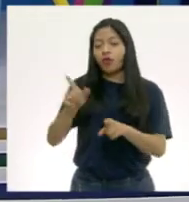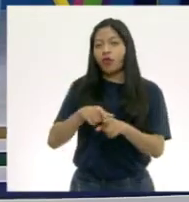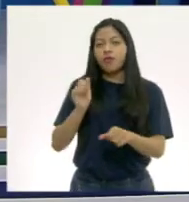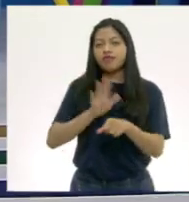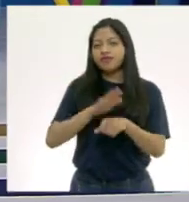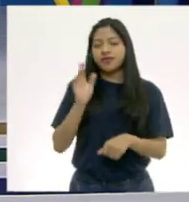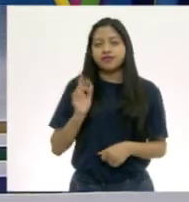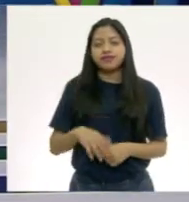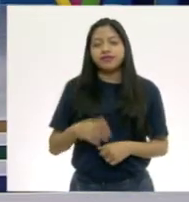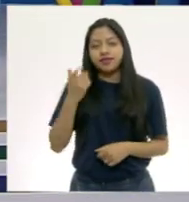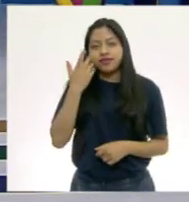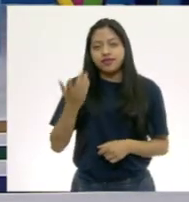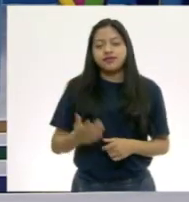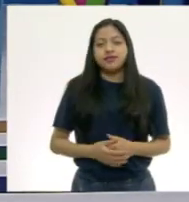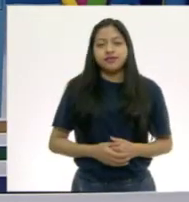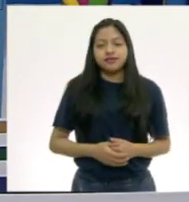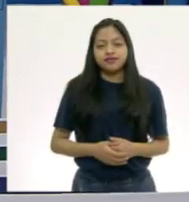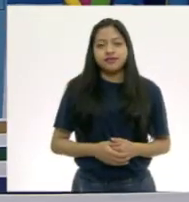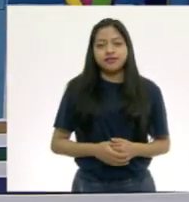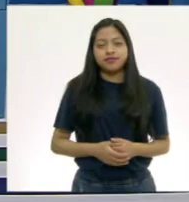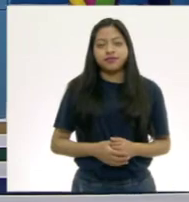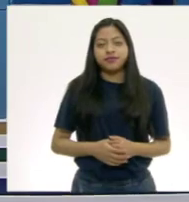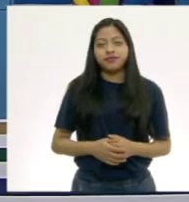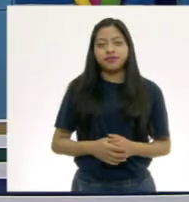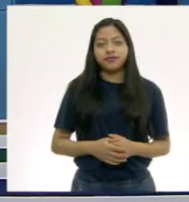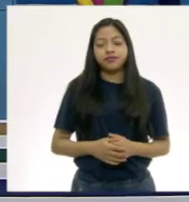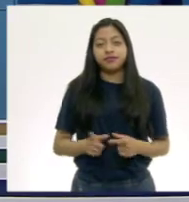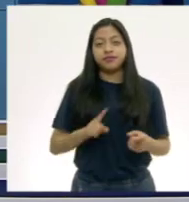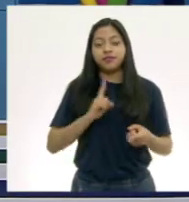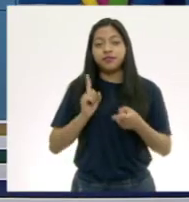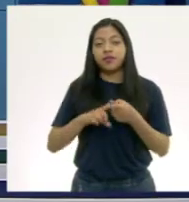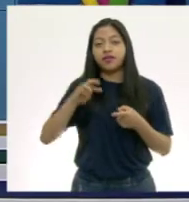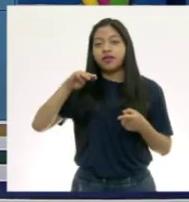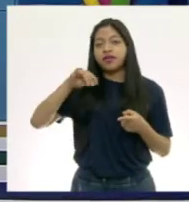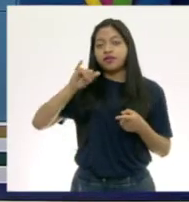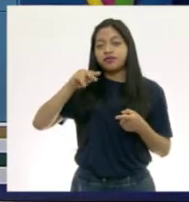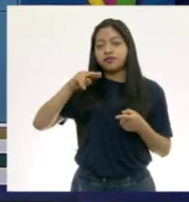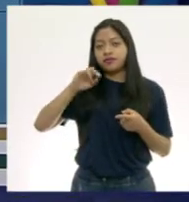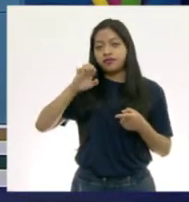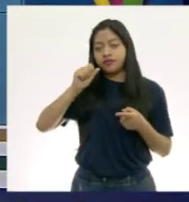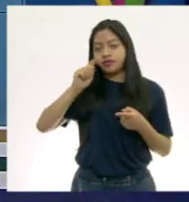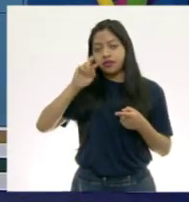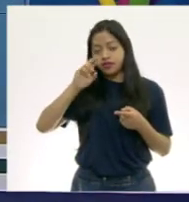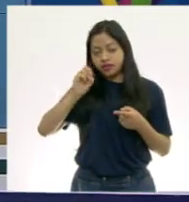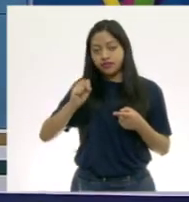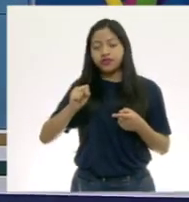gustes. Negro. Tenemos en primer lugar los ministros Ajá. y cortesanos.